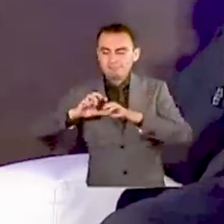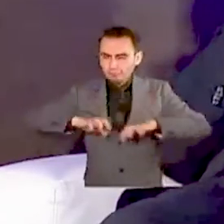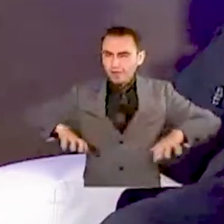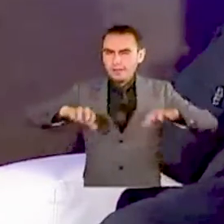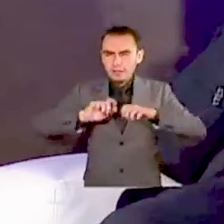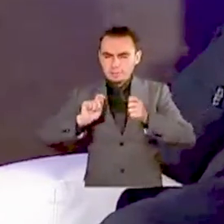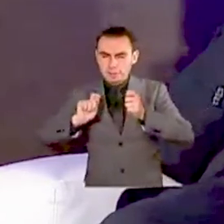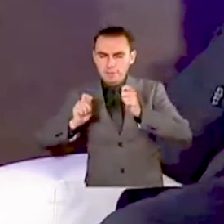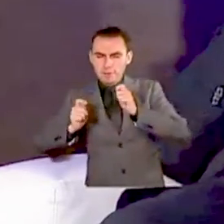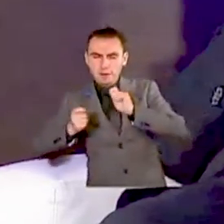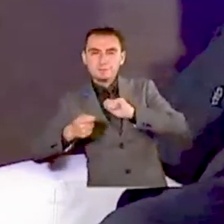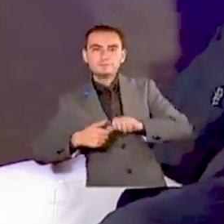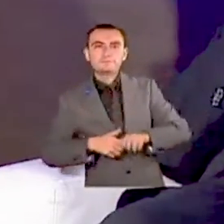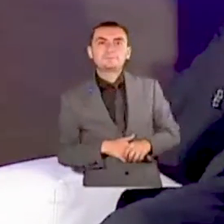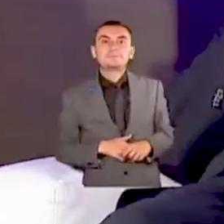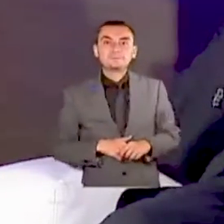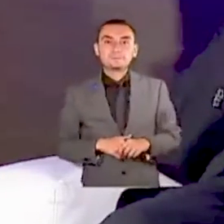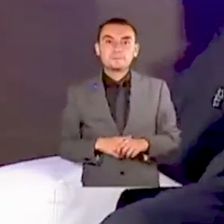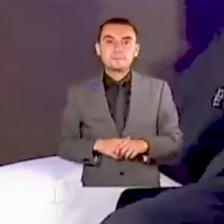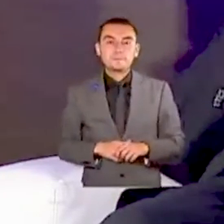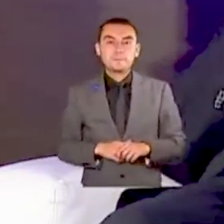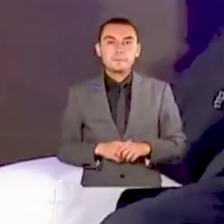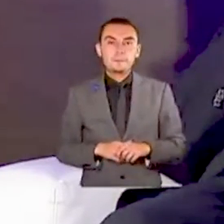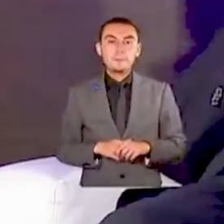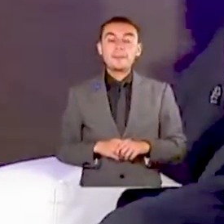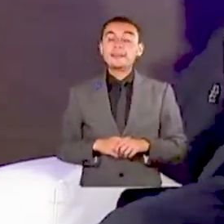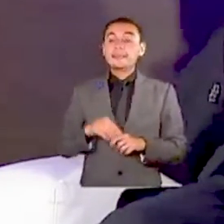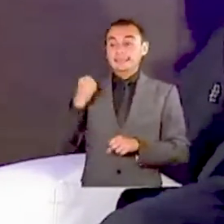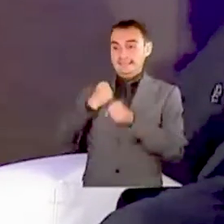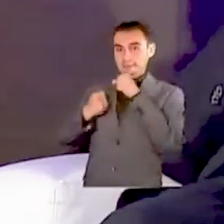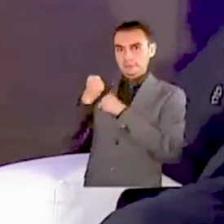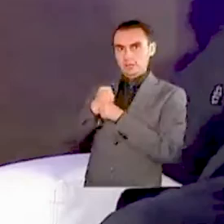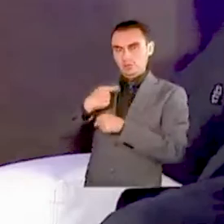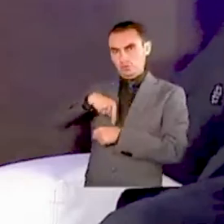acciones transformadoras. Tuvimos el año pasado